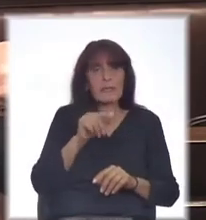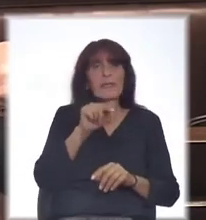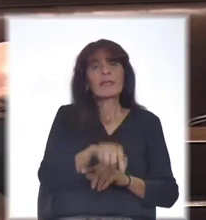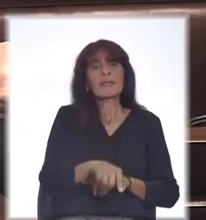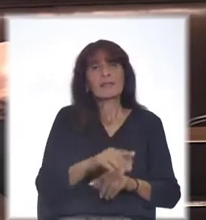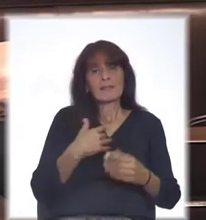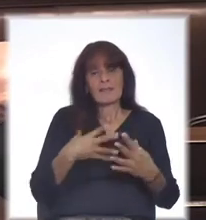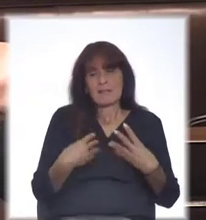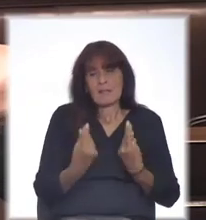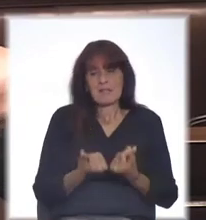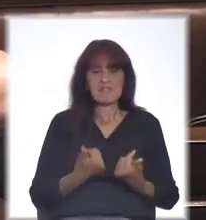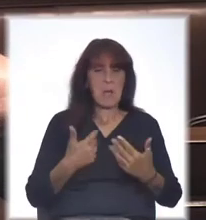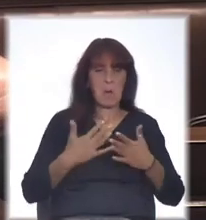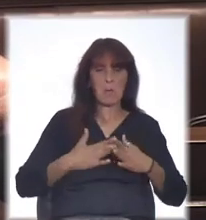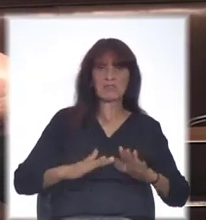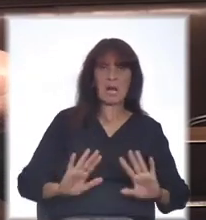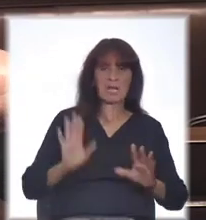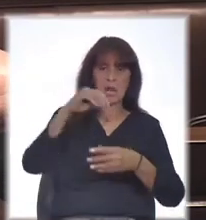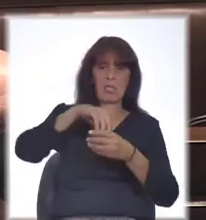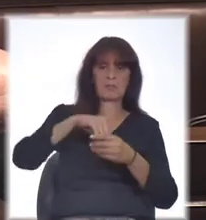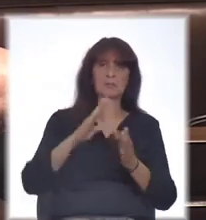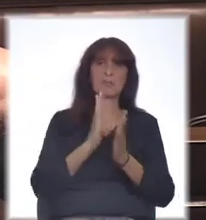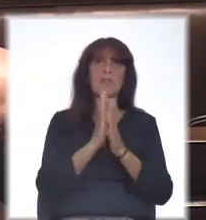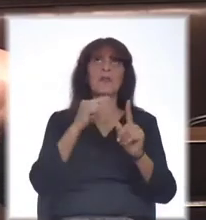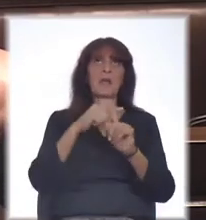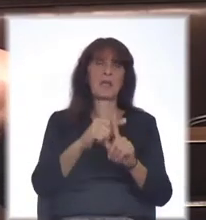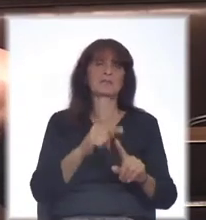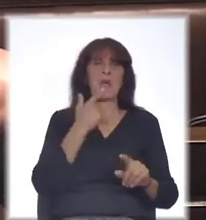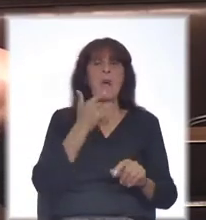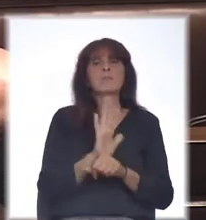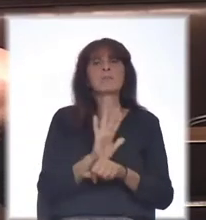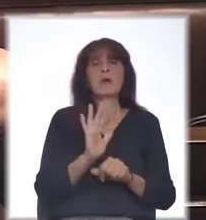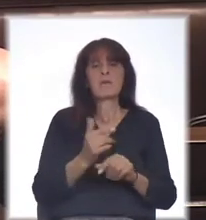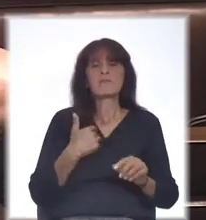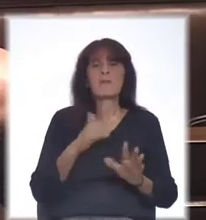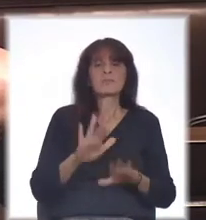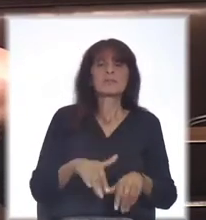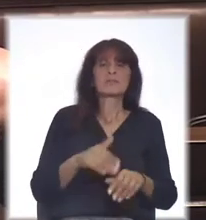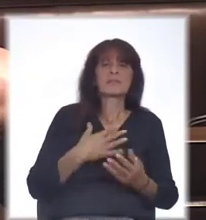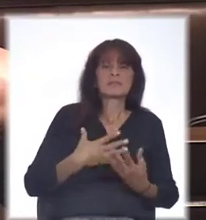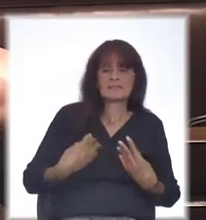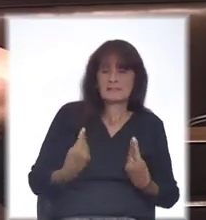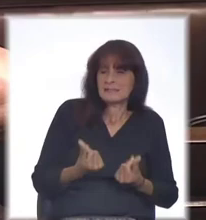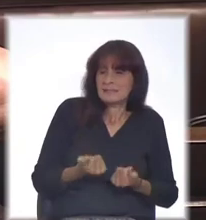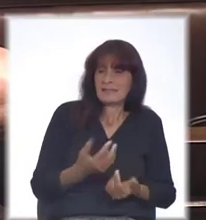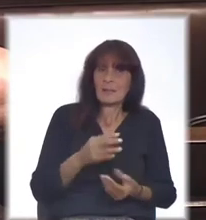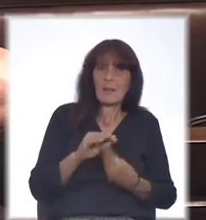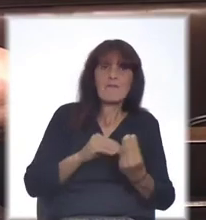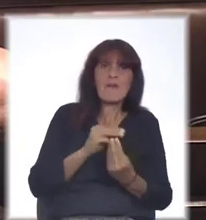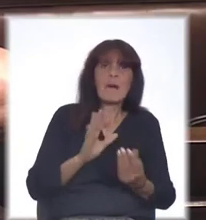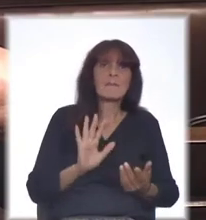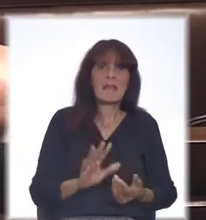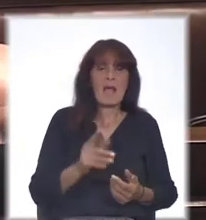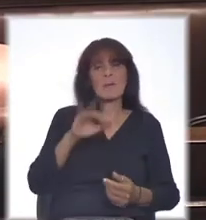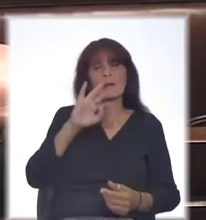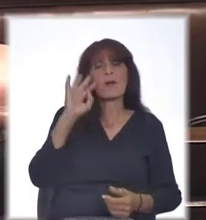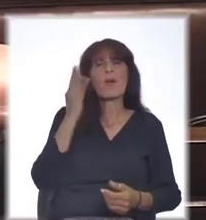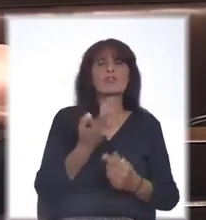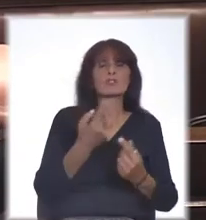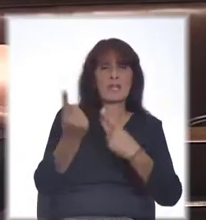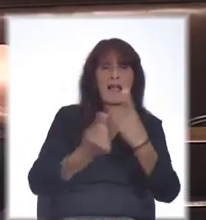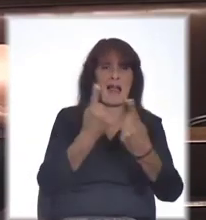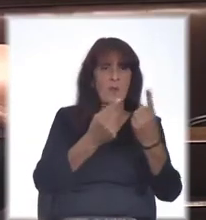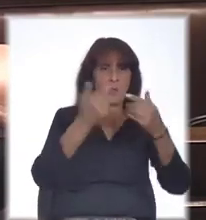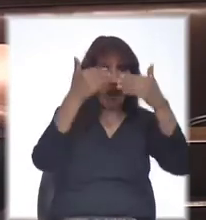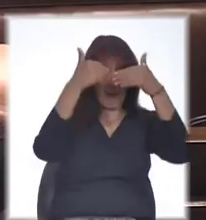se sentía a gusto en el monasterio. Le resultaba familiar no solo porque le quedaba cerca de su casa, sino porque conocía alguna de las docenas